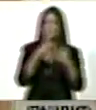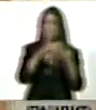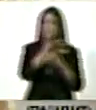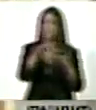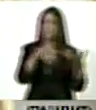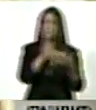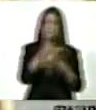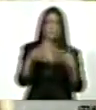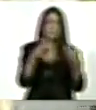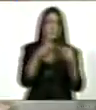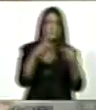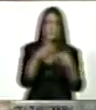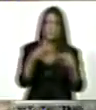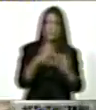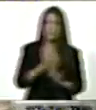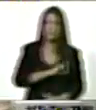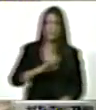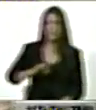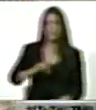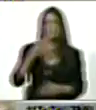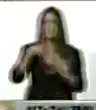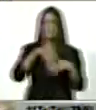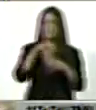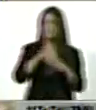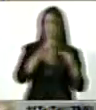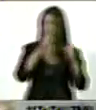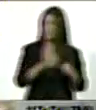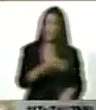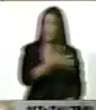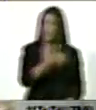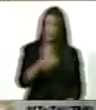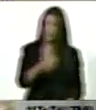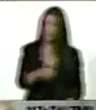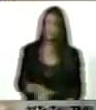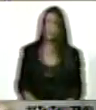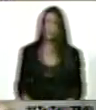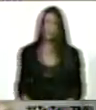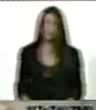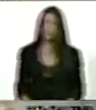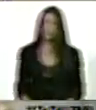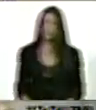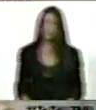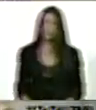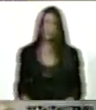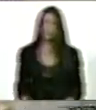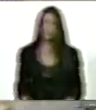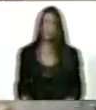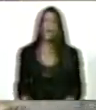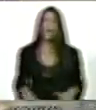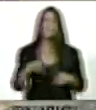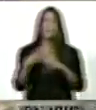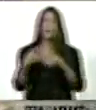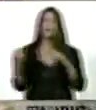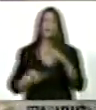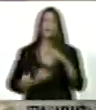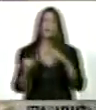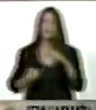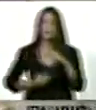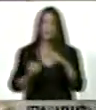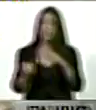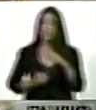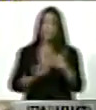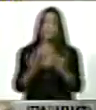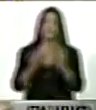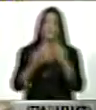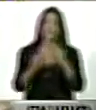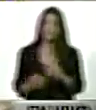de ambiciones tan brutales que se dan en el seno de la llamada MUD y sus organismos de